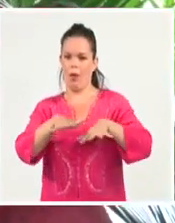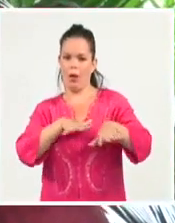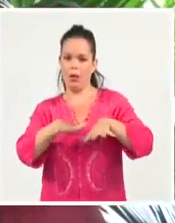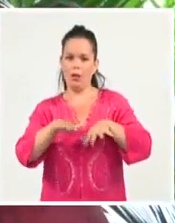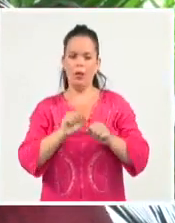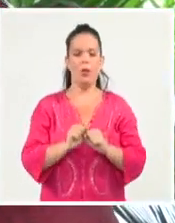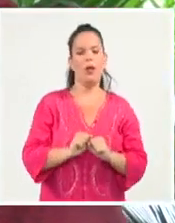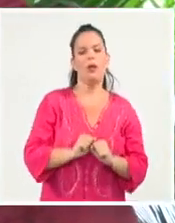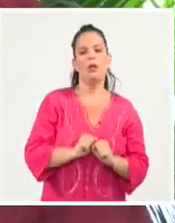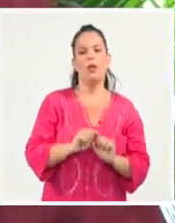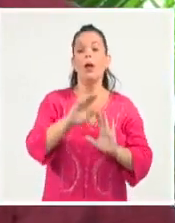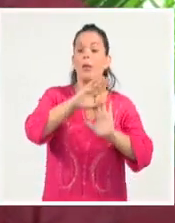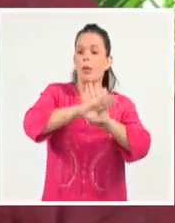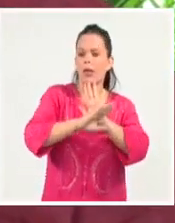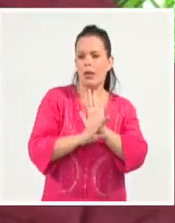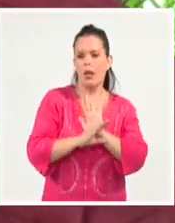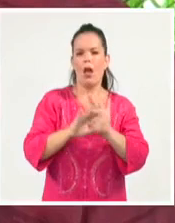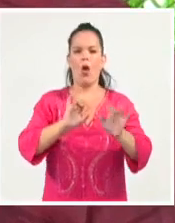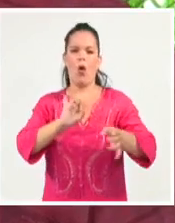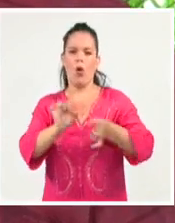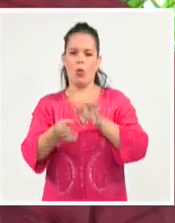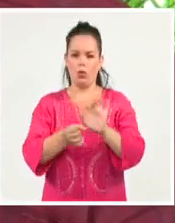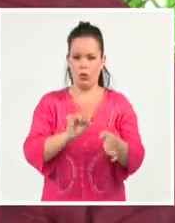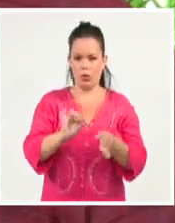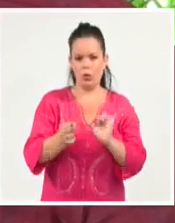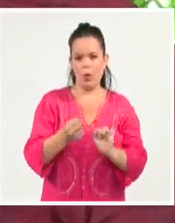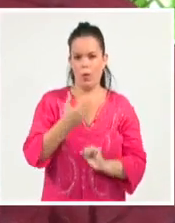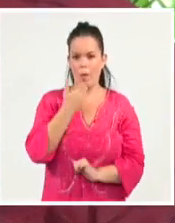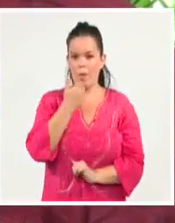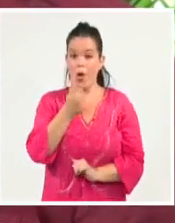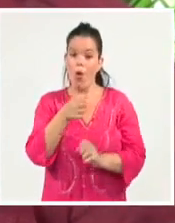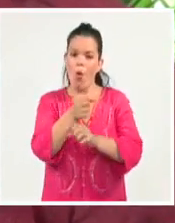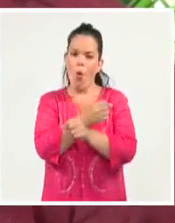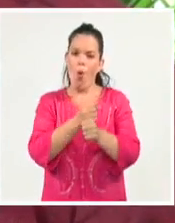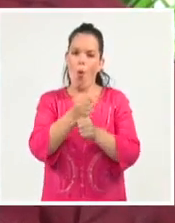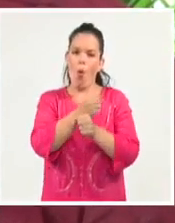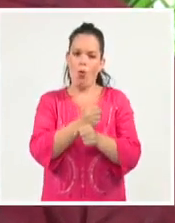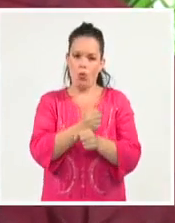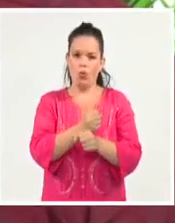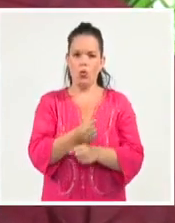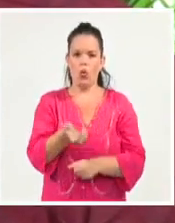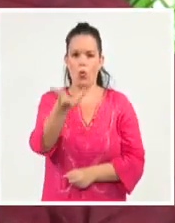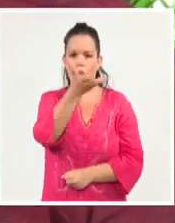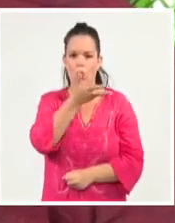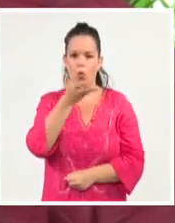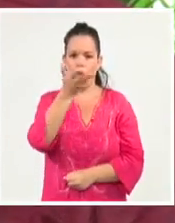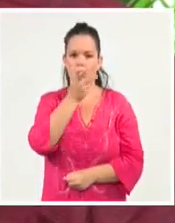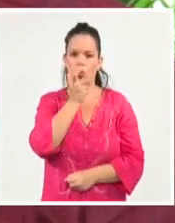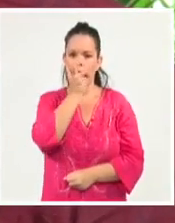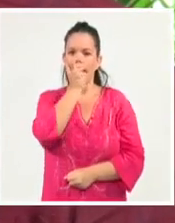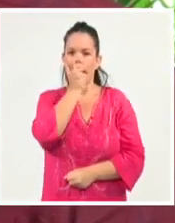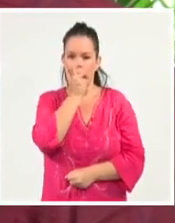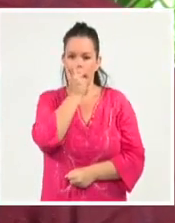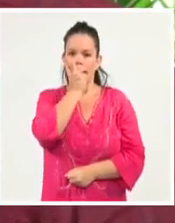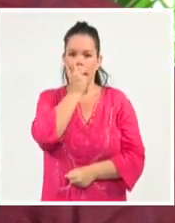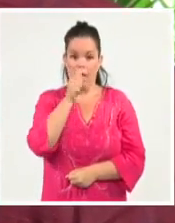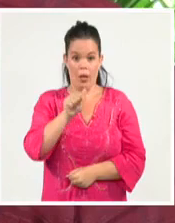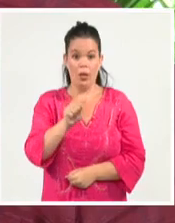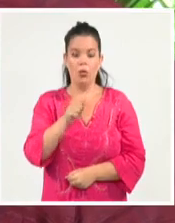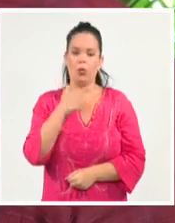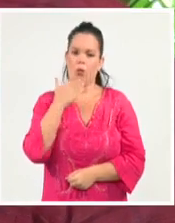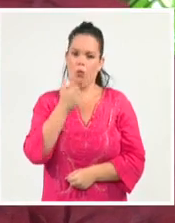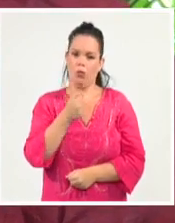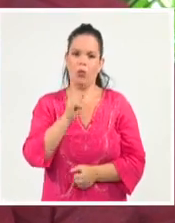de control para poder optimizar también este recurso. Lo hemos discutido con todos los directores provinciales, con las principales